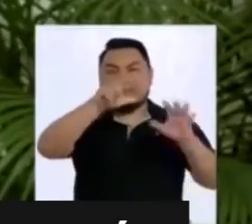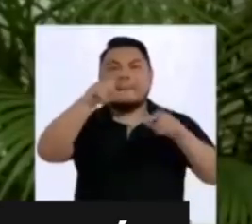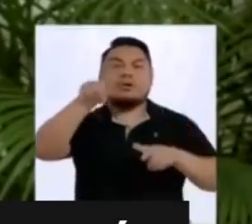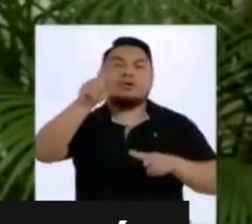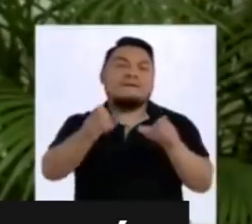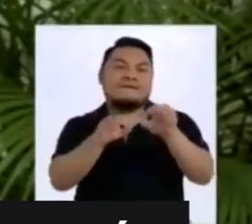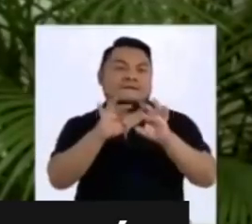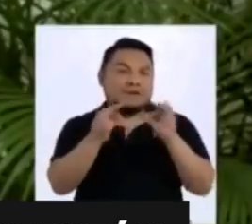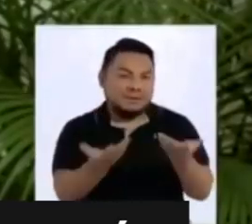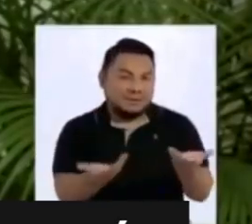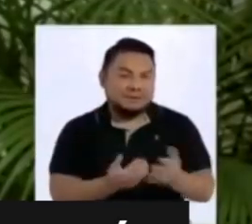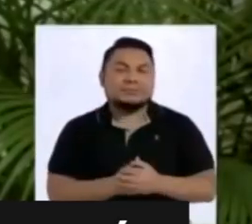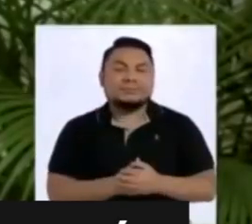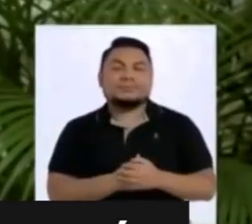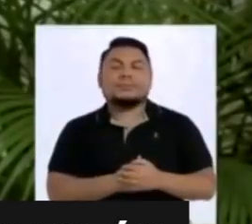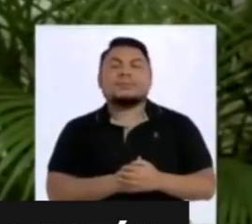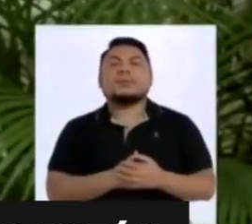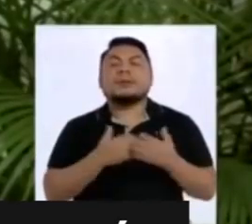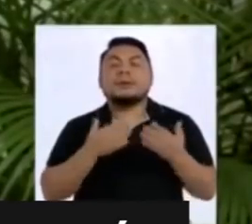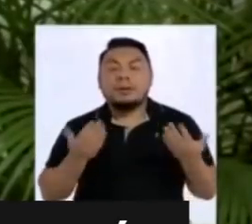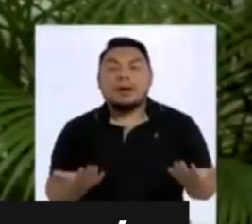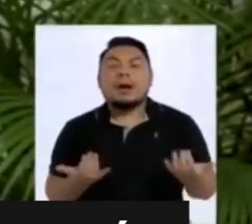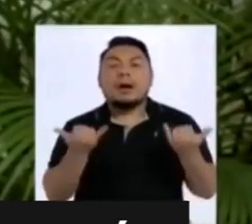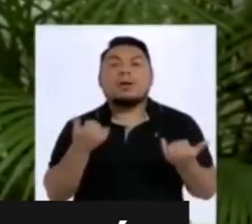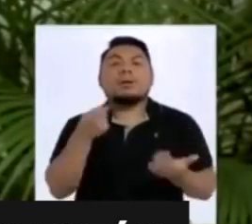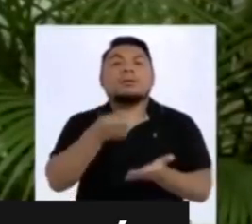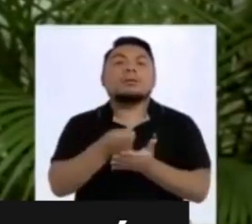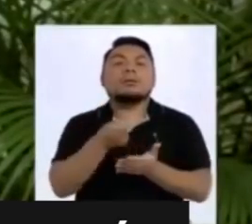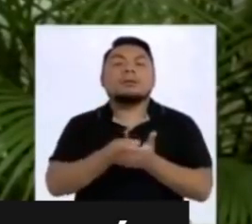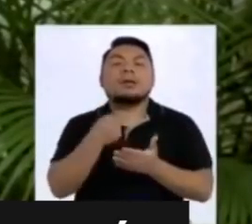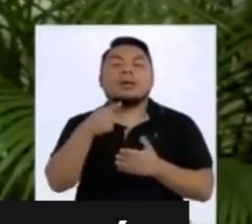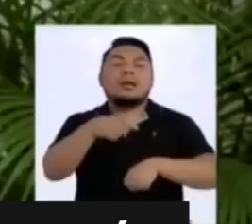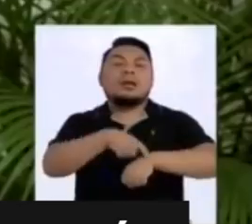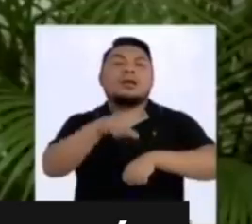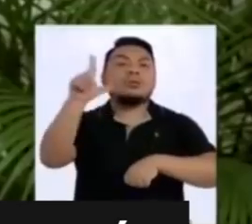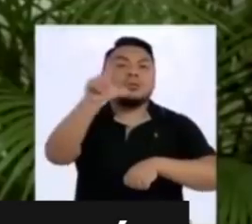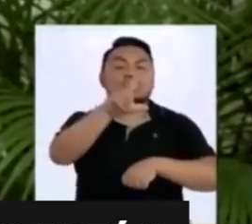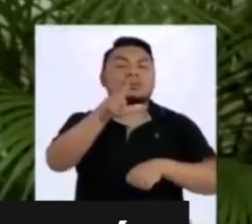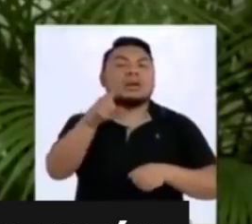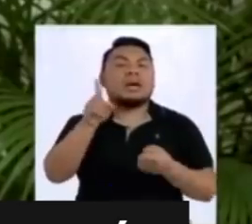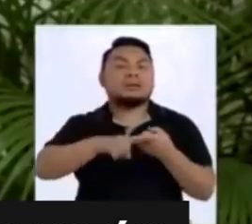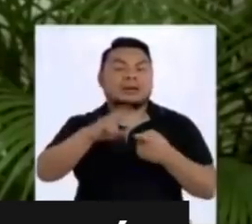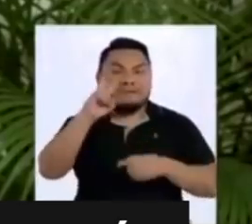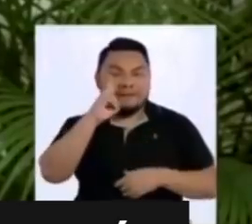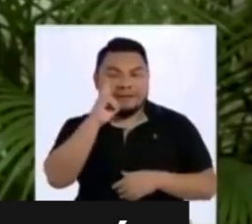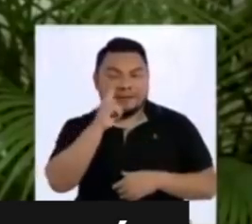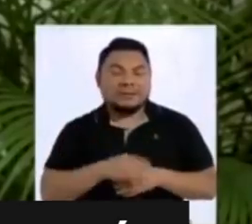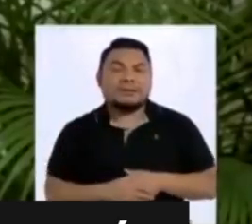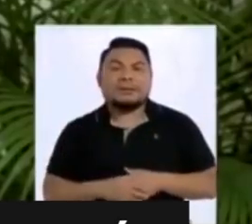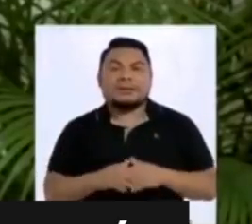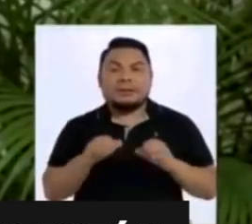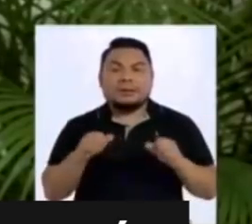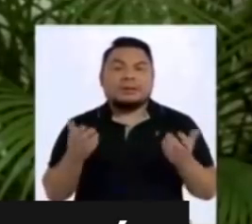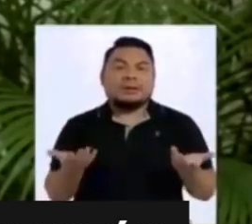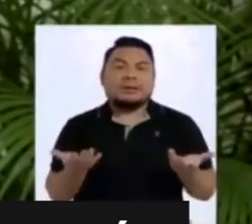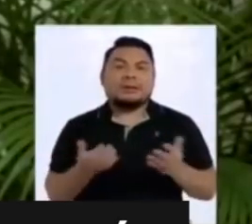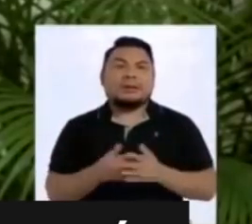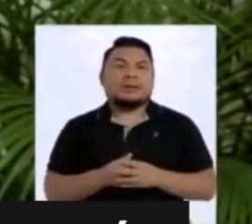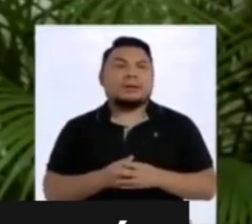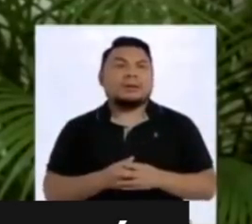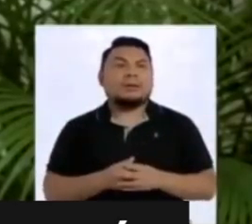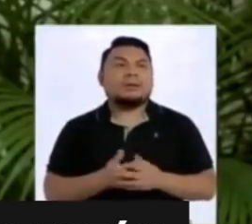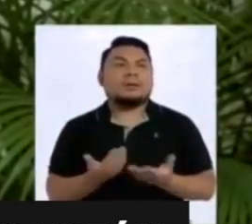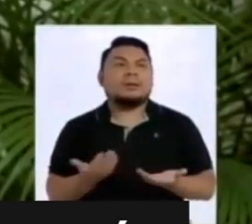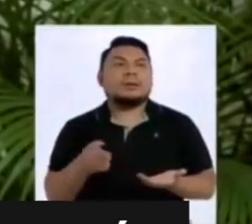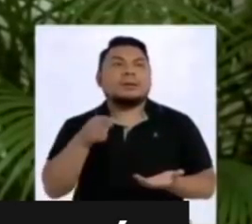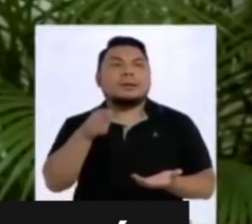de familias. El cobro solo será, va a ser por ahora, de lunes a viernes, y los va ahí. Y